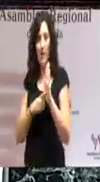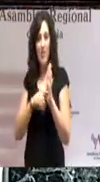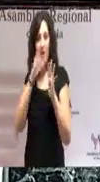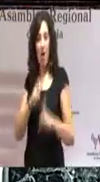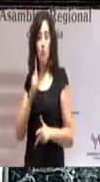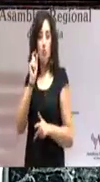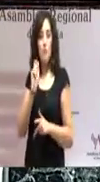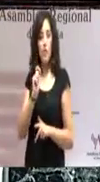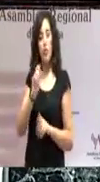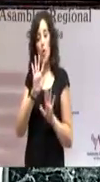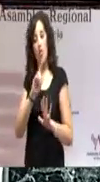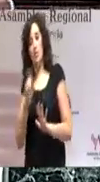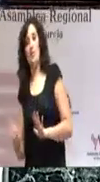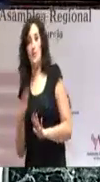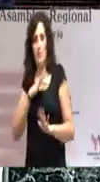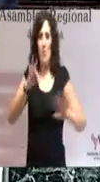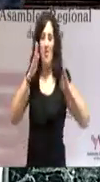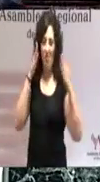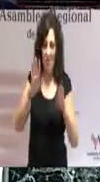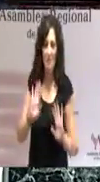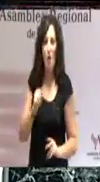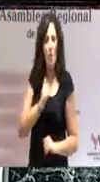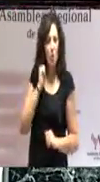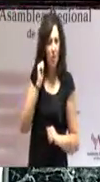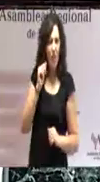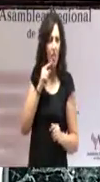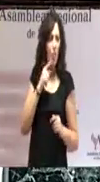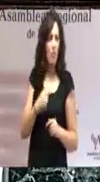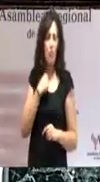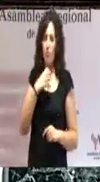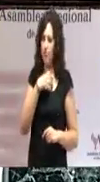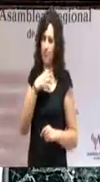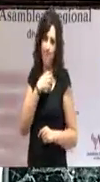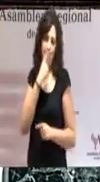y 10 segundos, pero no voy a perder la oportunidad de decirle 3 cosas.